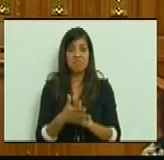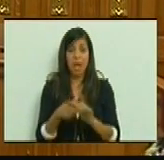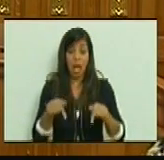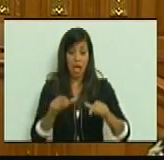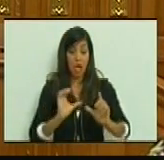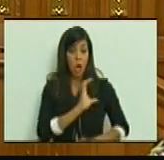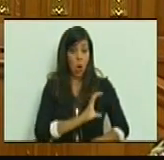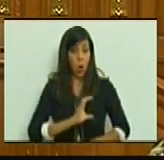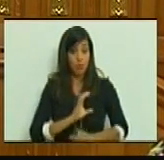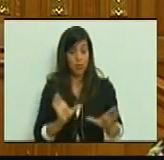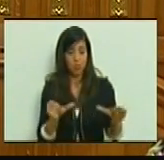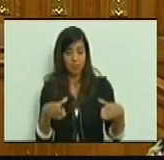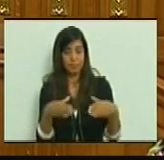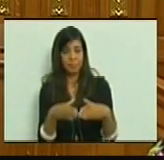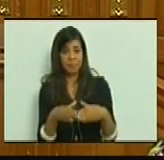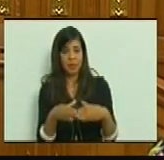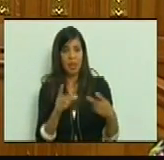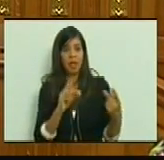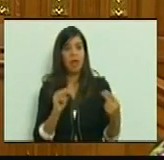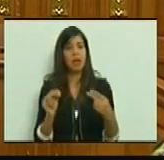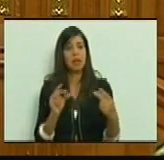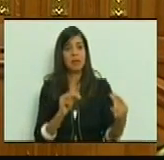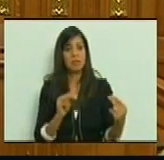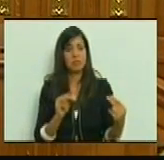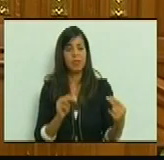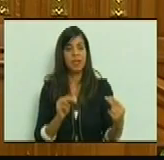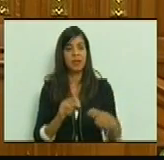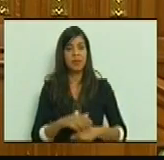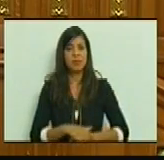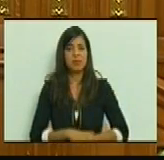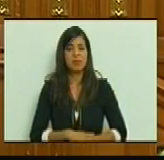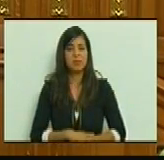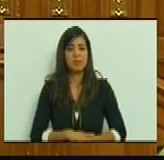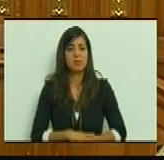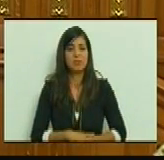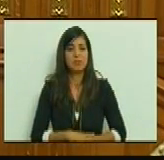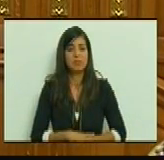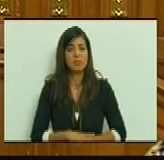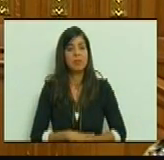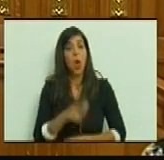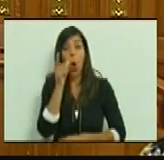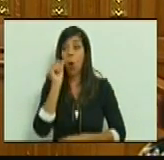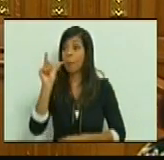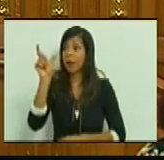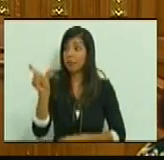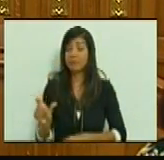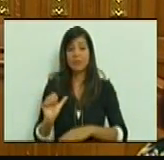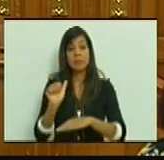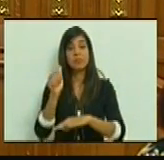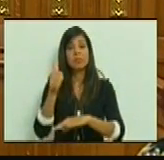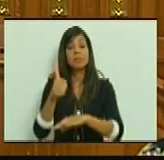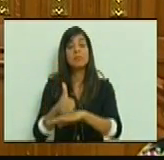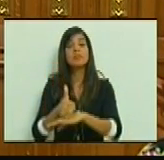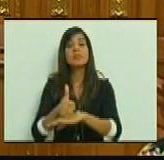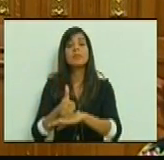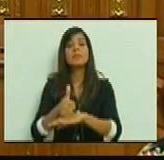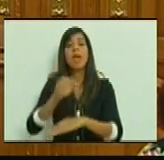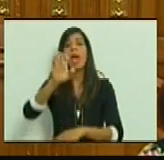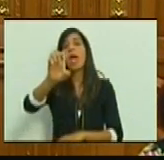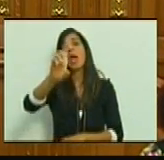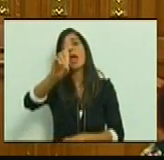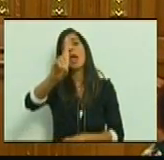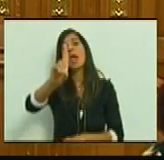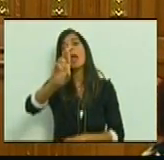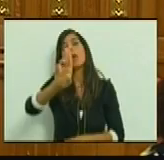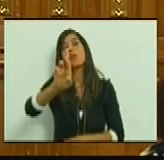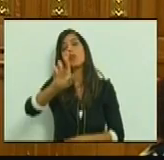se dio un debate al respecto. Quiero dar la palabra al presidente de la comisión, al constituyente Eduardo Piñate.